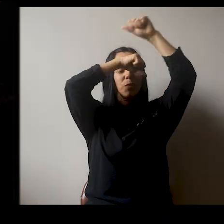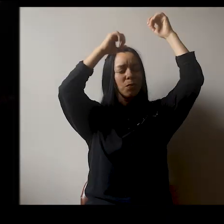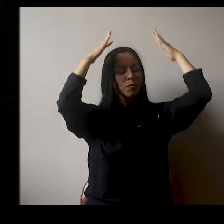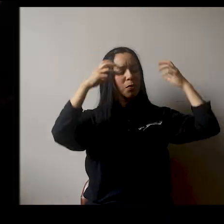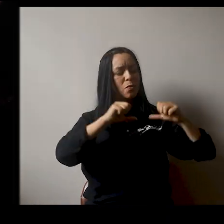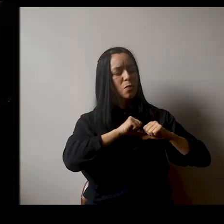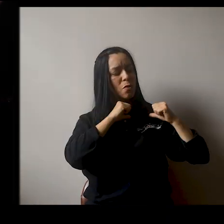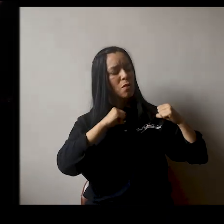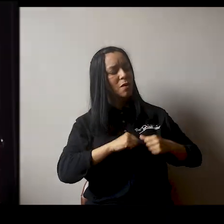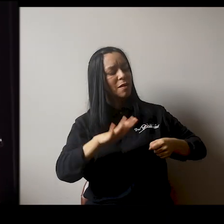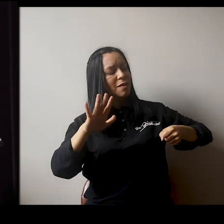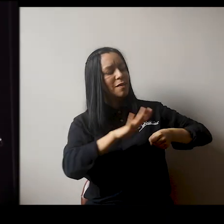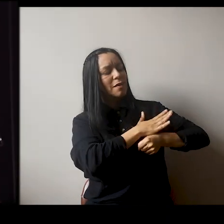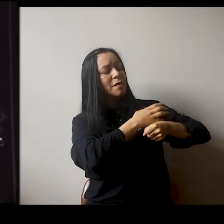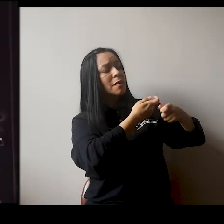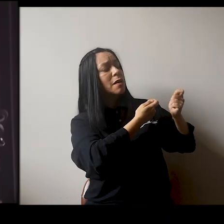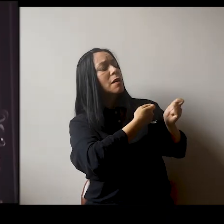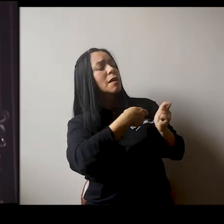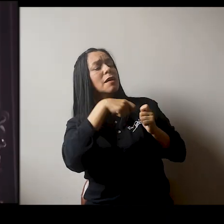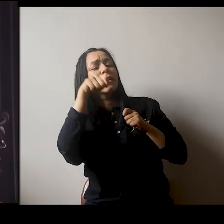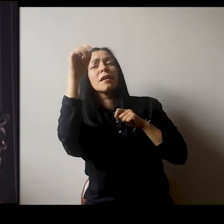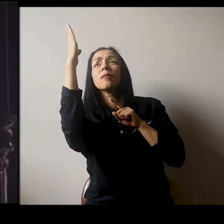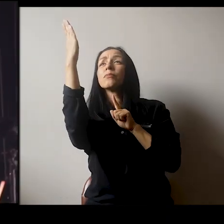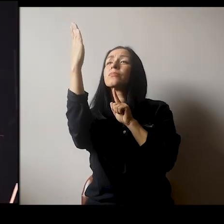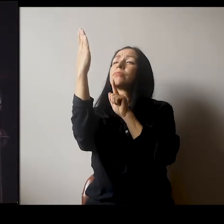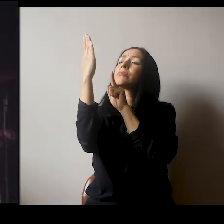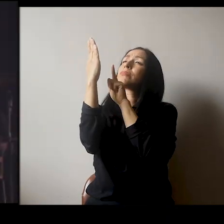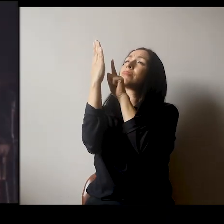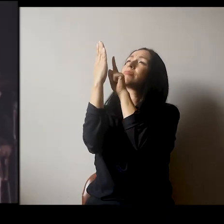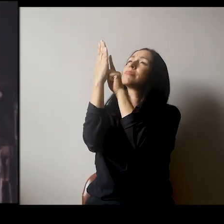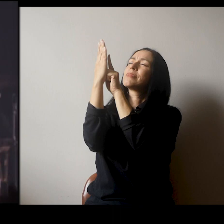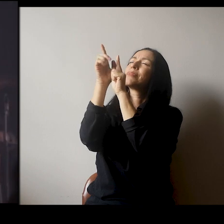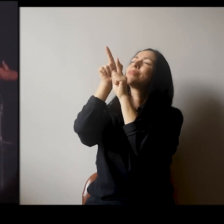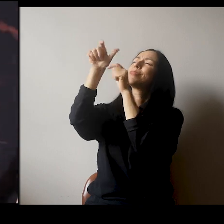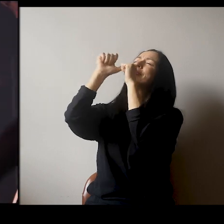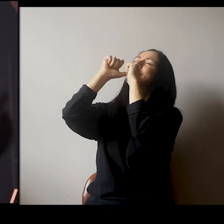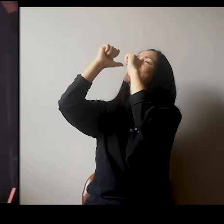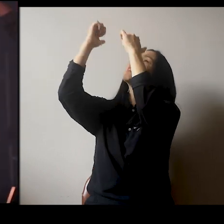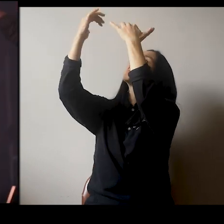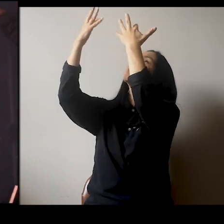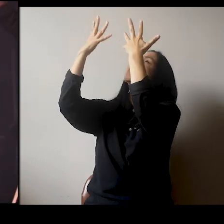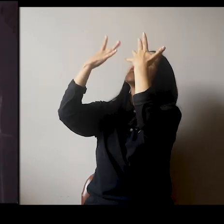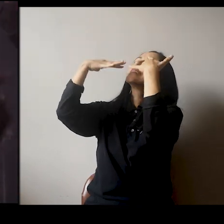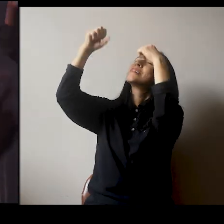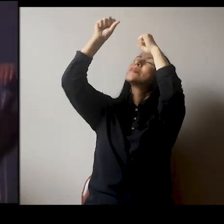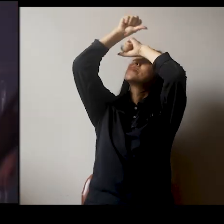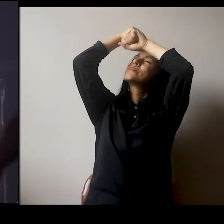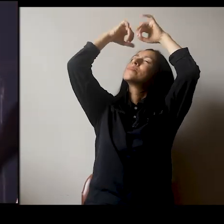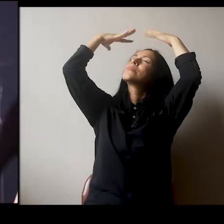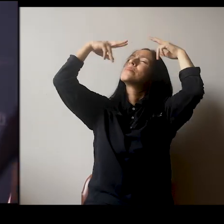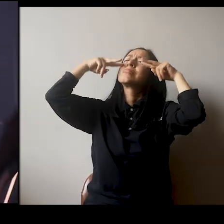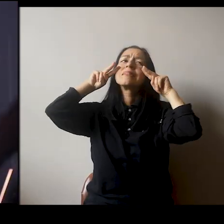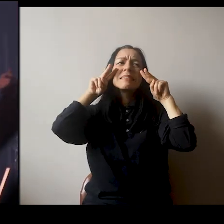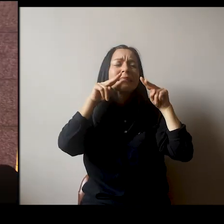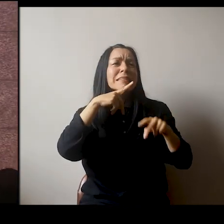vida, ese amor que llena el corazón, que me lleva a tu